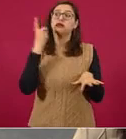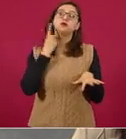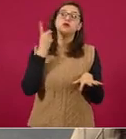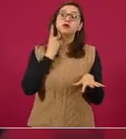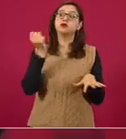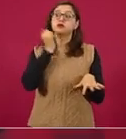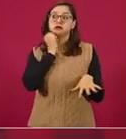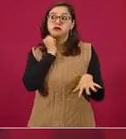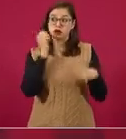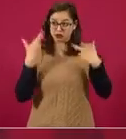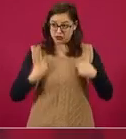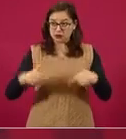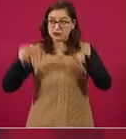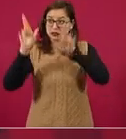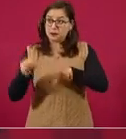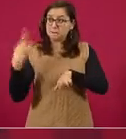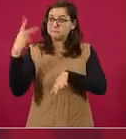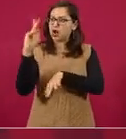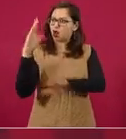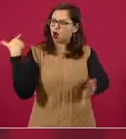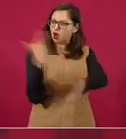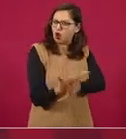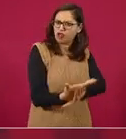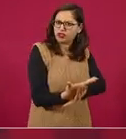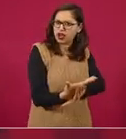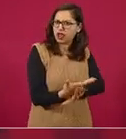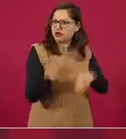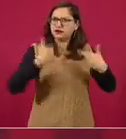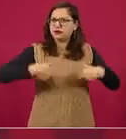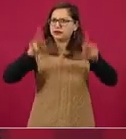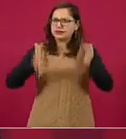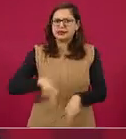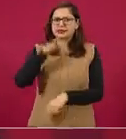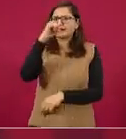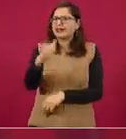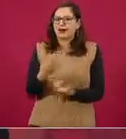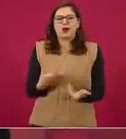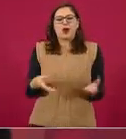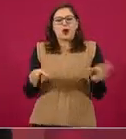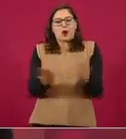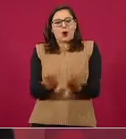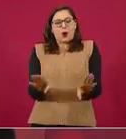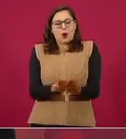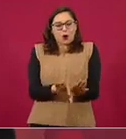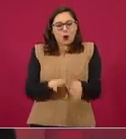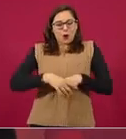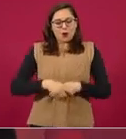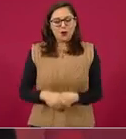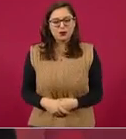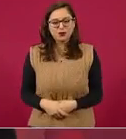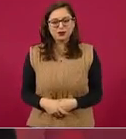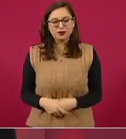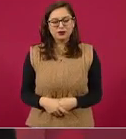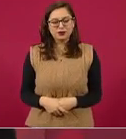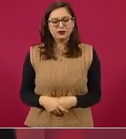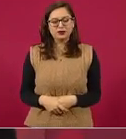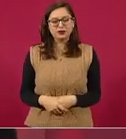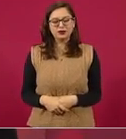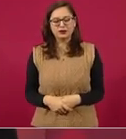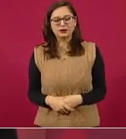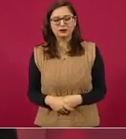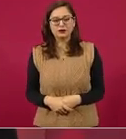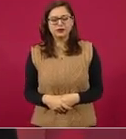si no representa al pueblo, si no defiende los intereses del pueblo,